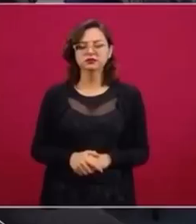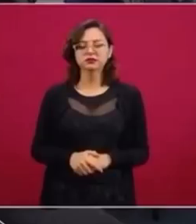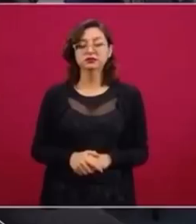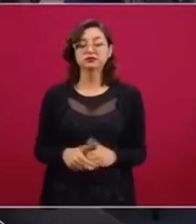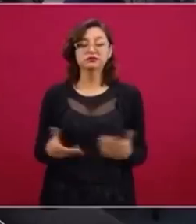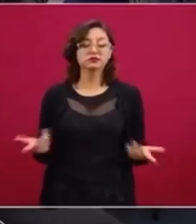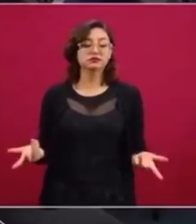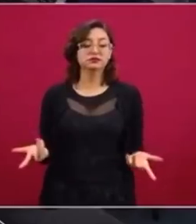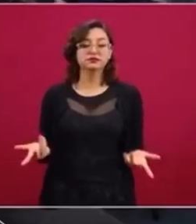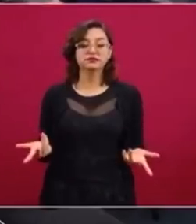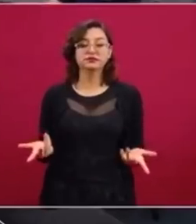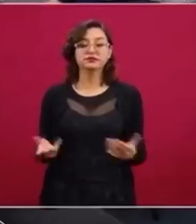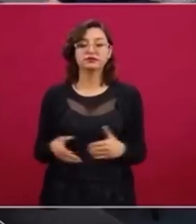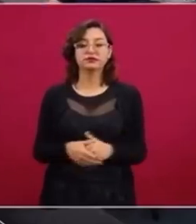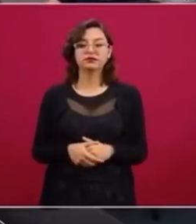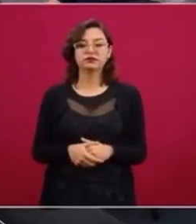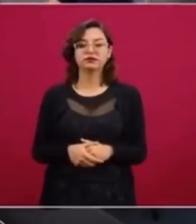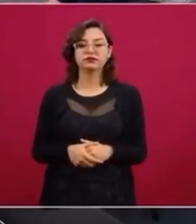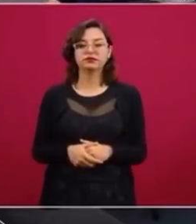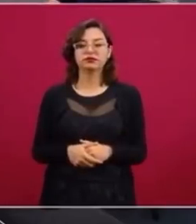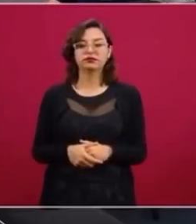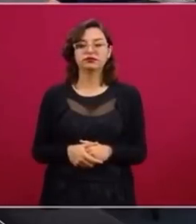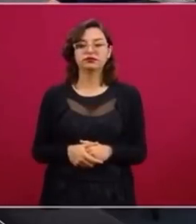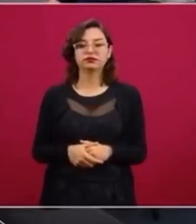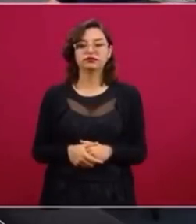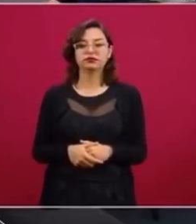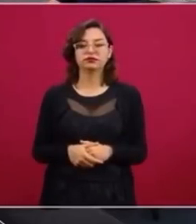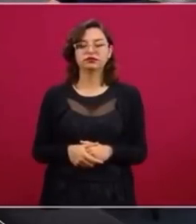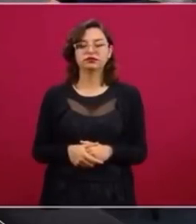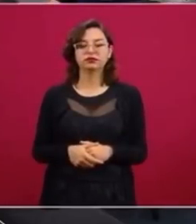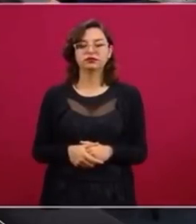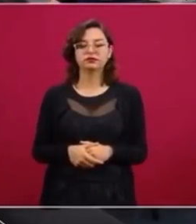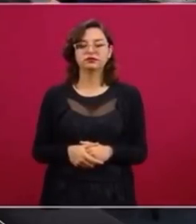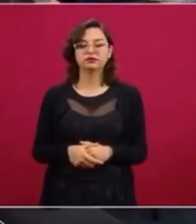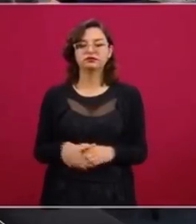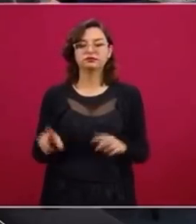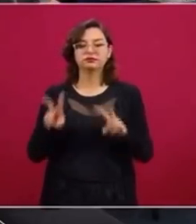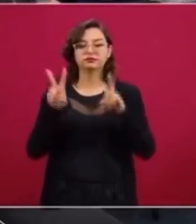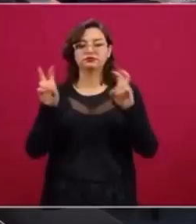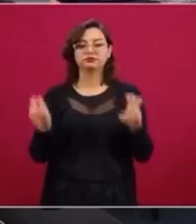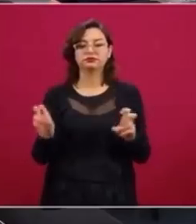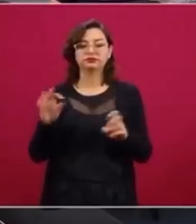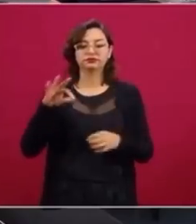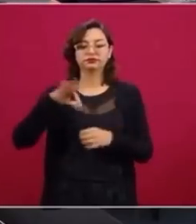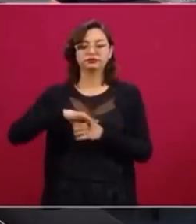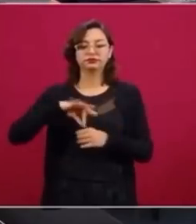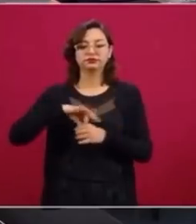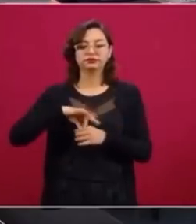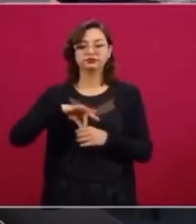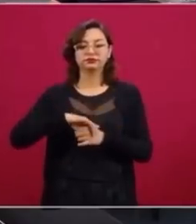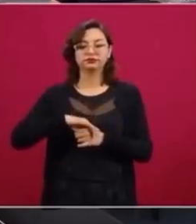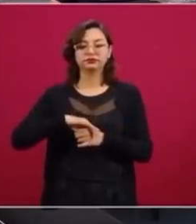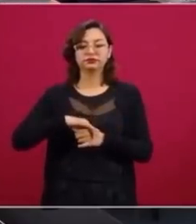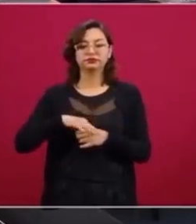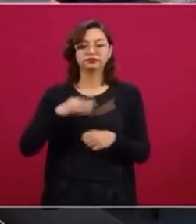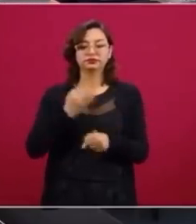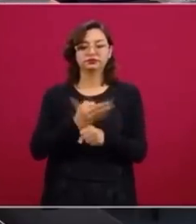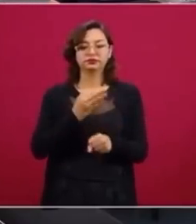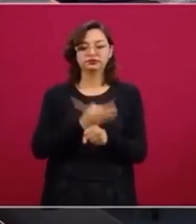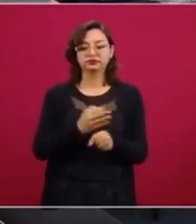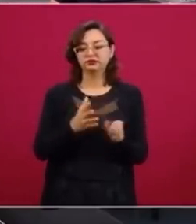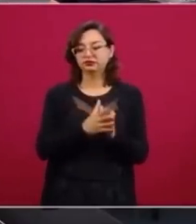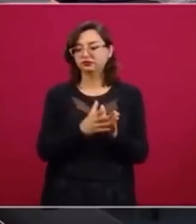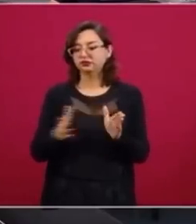Hablábamos de las elecciones, ¿no? Que nos está dejando esta crisis